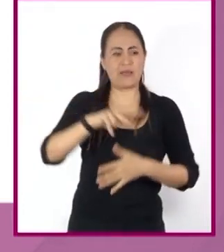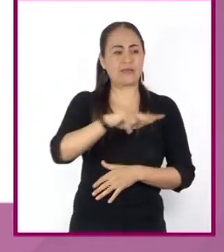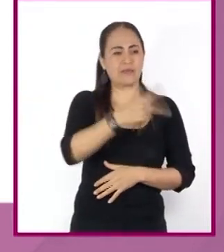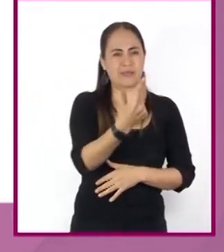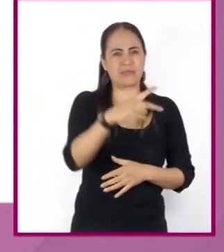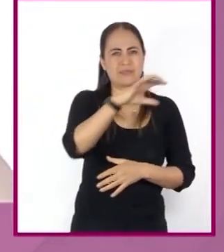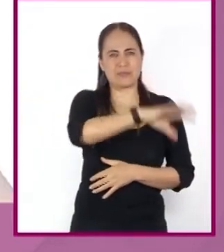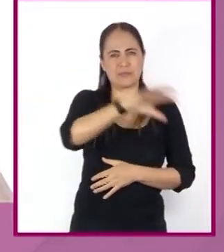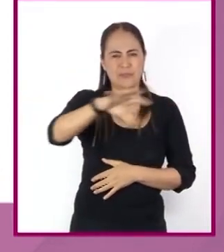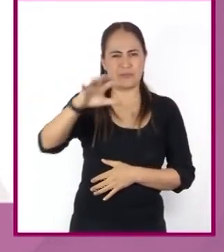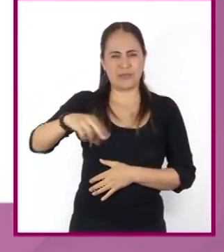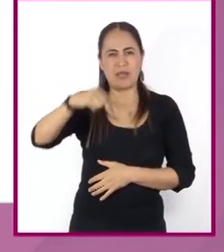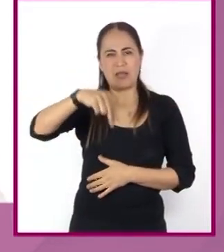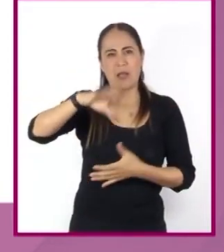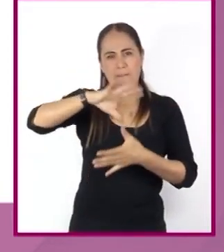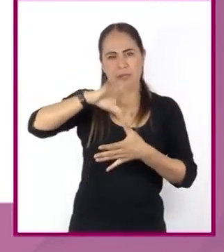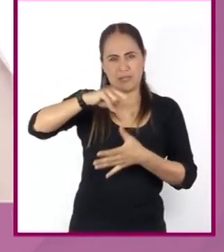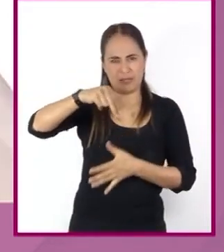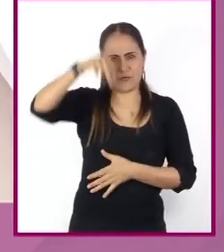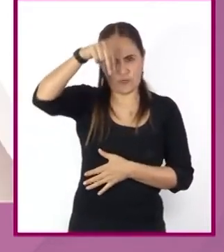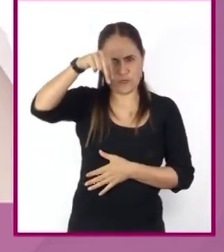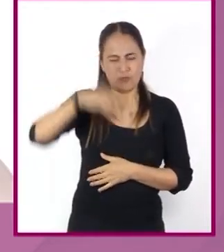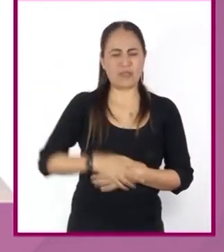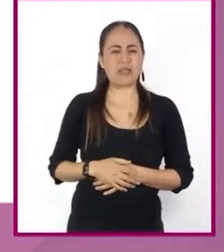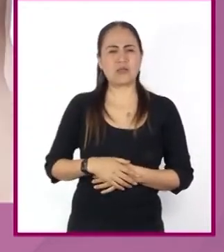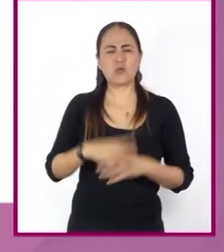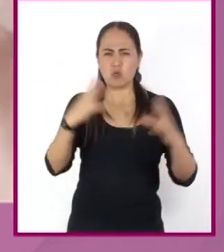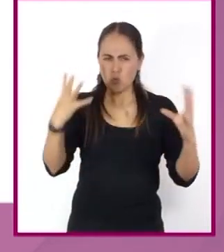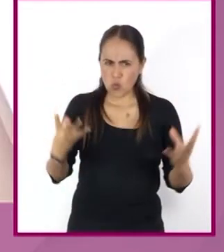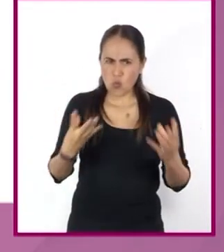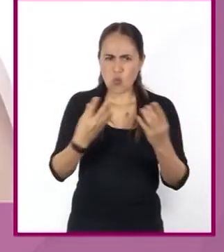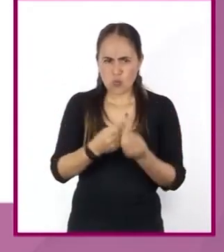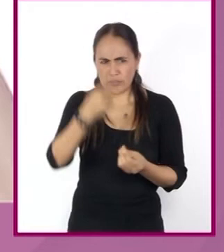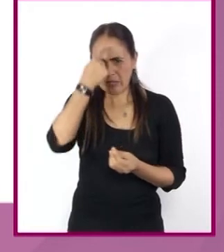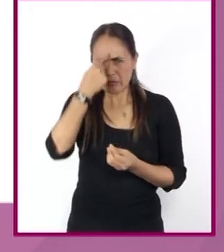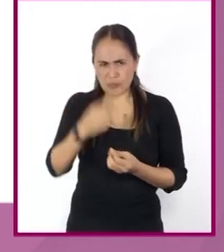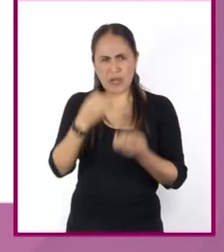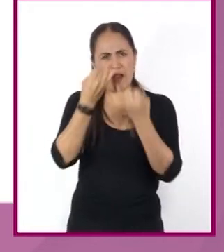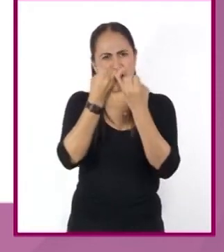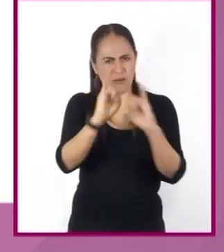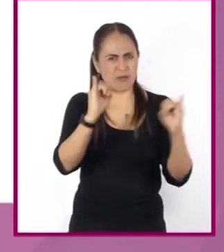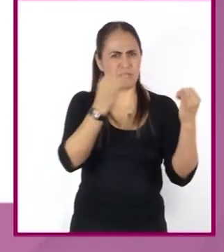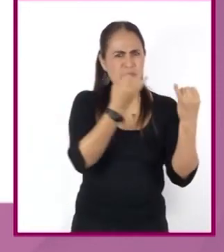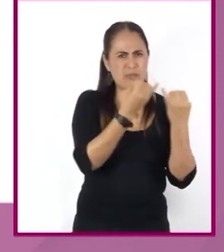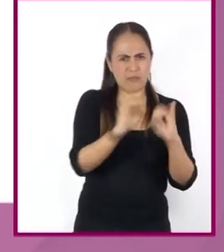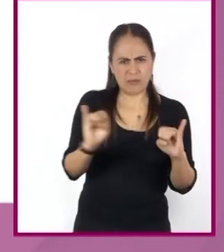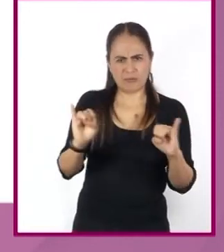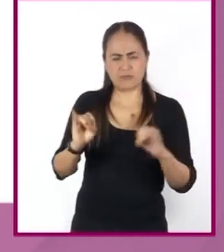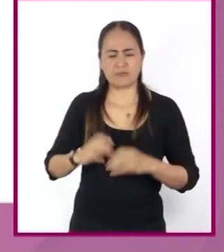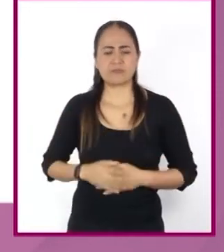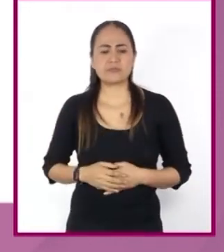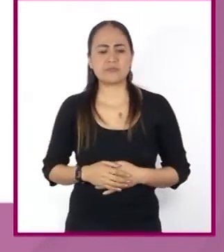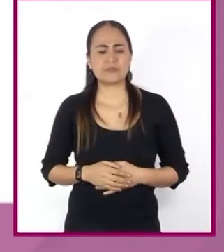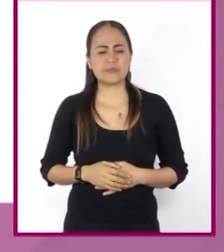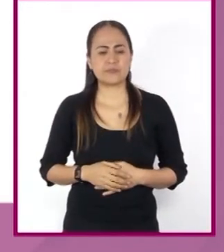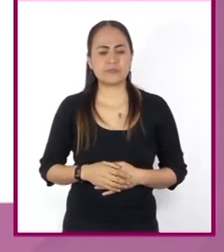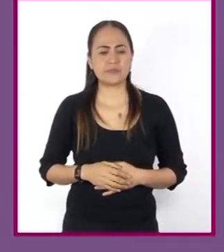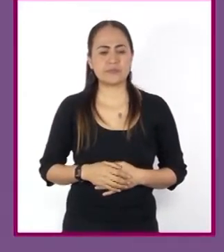colonias de Norteamérica siguieron juntas en su lucha por las libertades individuales y la independencia.